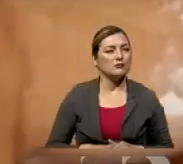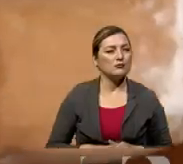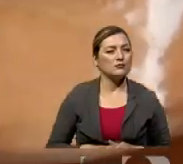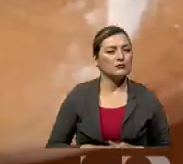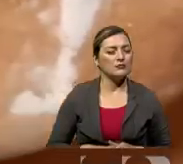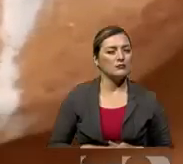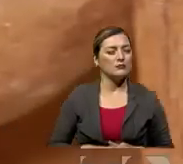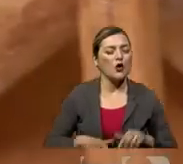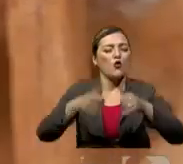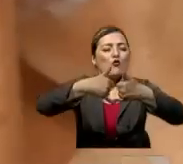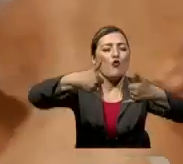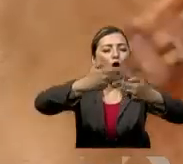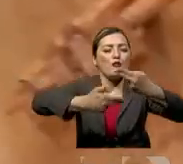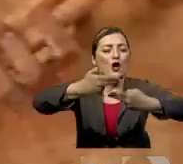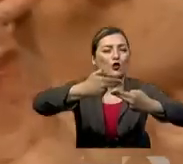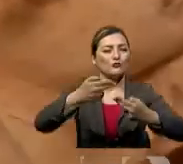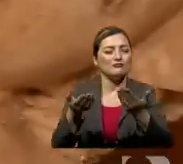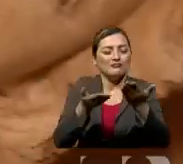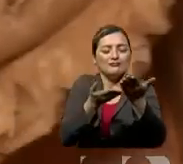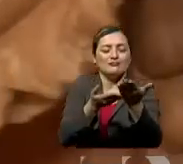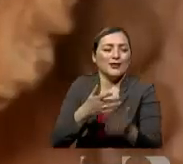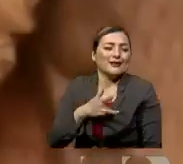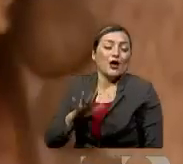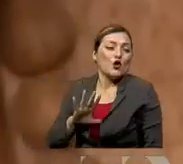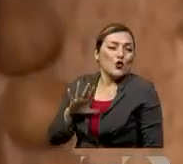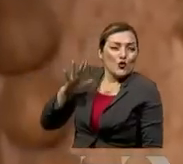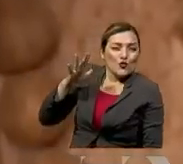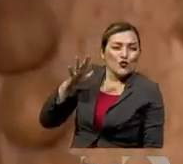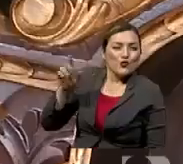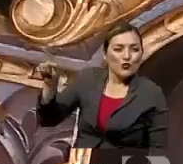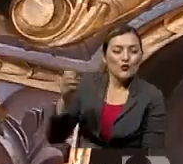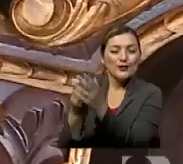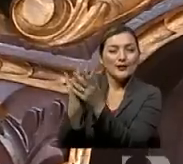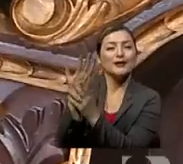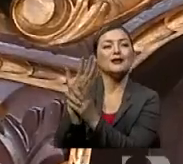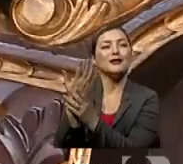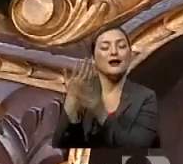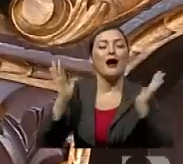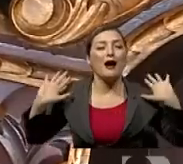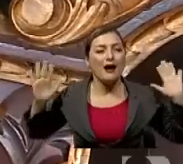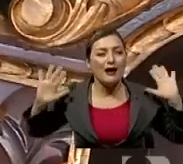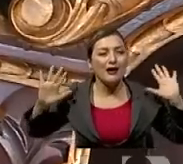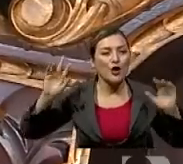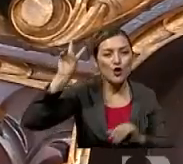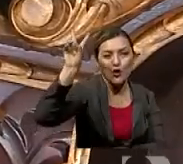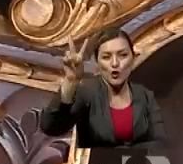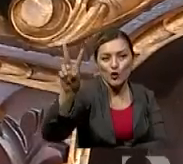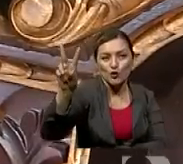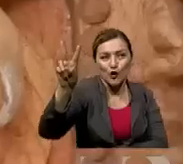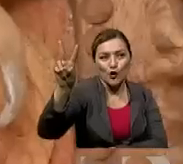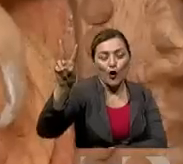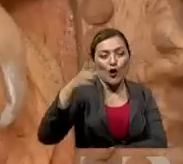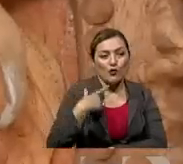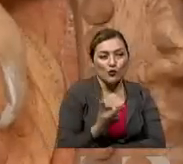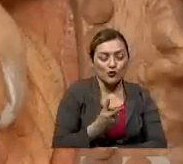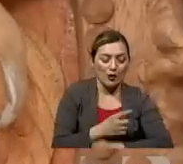En su pequeño local muestra con orgullo otra creación. Es una pieza decorativa con dos ángeles. Uno de ellos sostiene la corona de